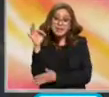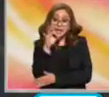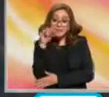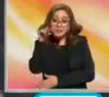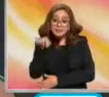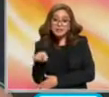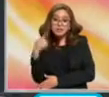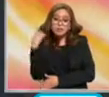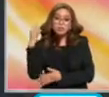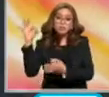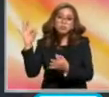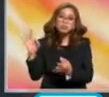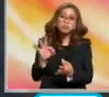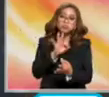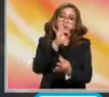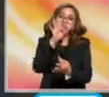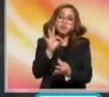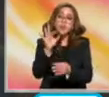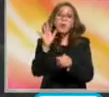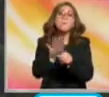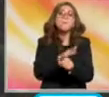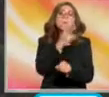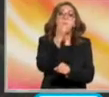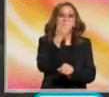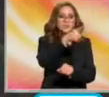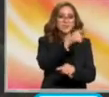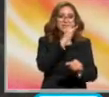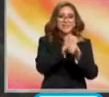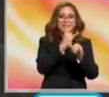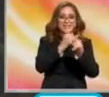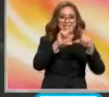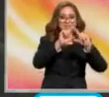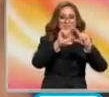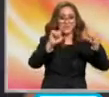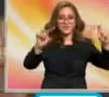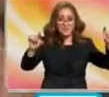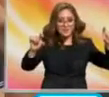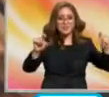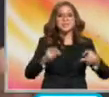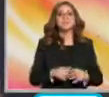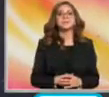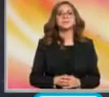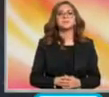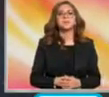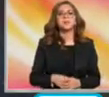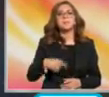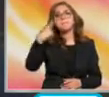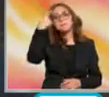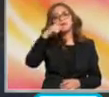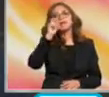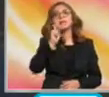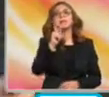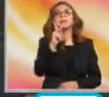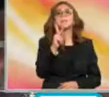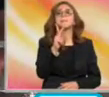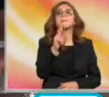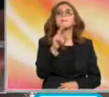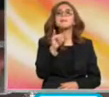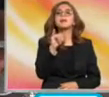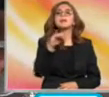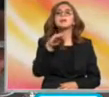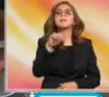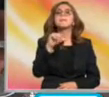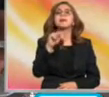del tiempo. Exactamente. Entonces, por eso los vínculos que damos en pantalla. Y bueno, antes de dejar, digamos, esta visitación a la primavera, que por cierto,